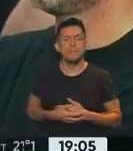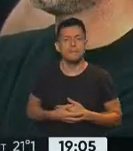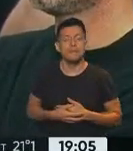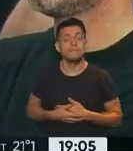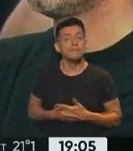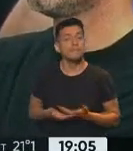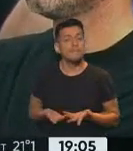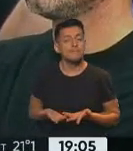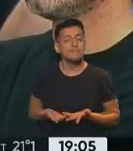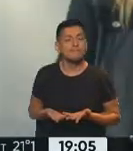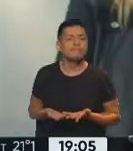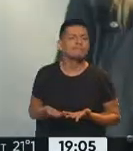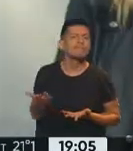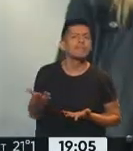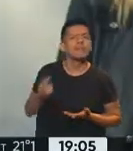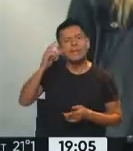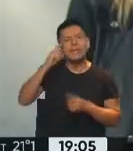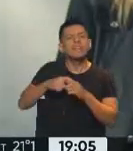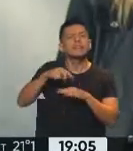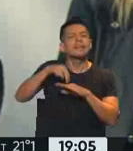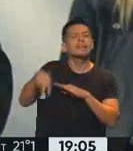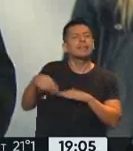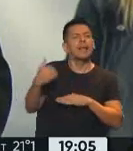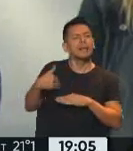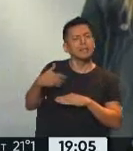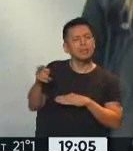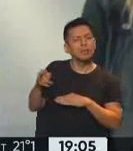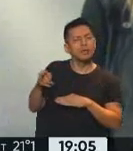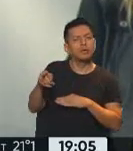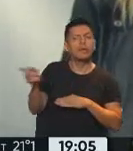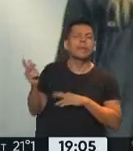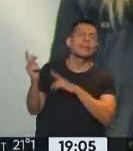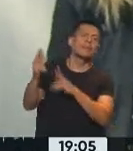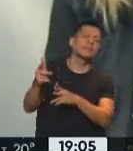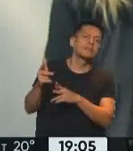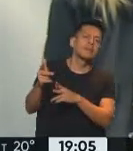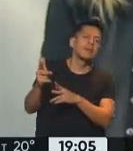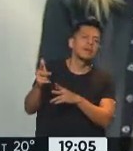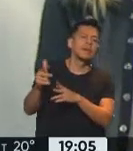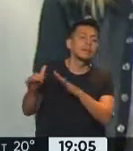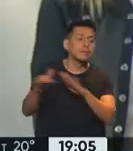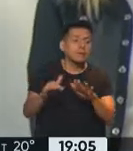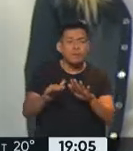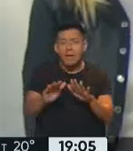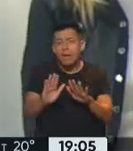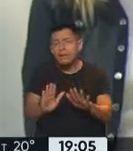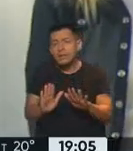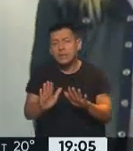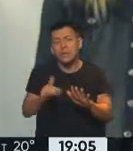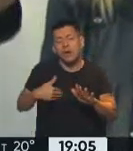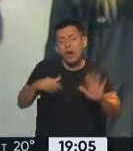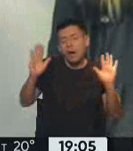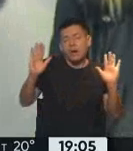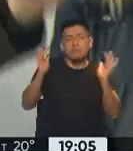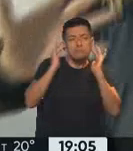Había, creo que era un ex canciller argentino, que decía que cuando estas cosas suceden, ¿viste? Yo no me involucro, dejo